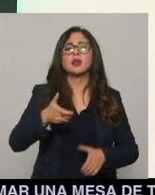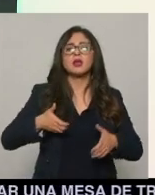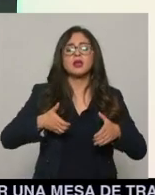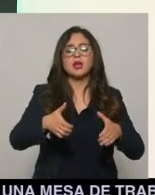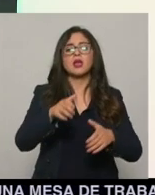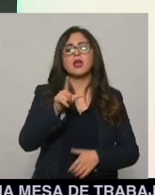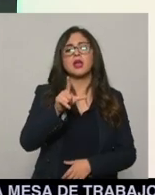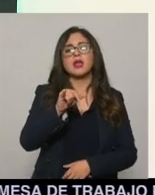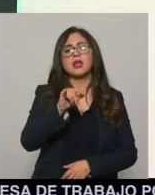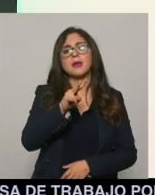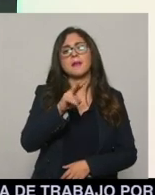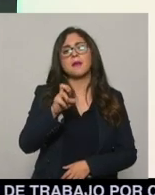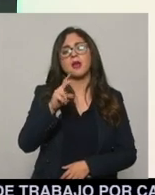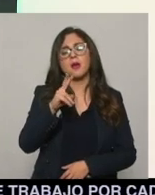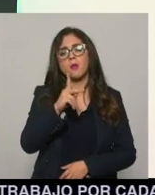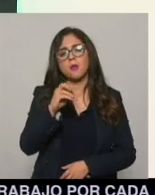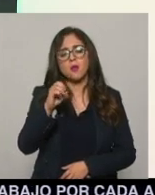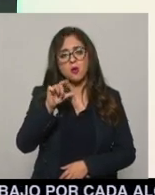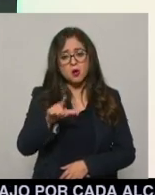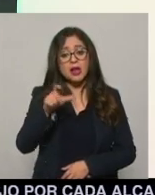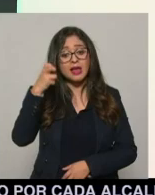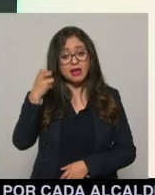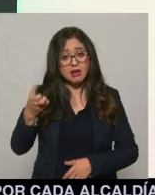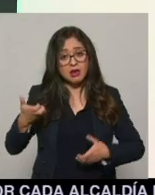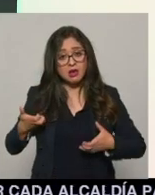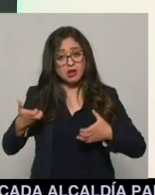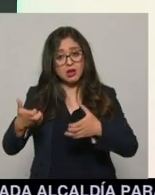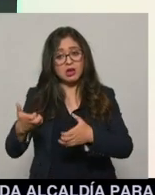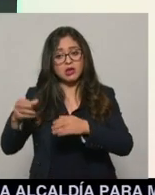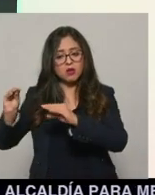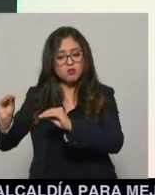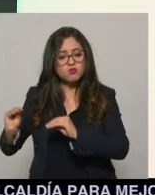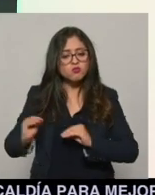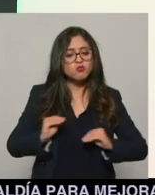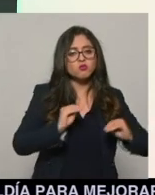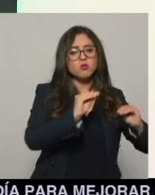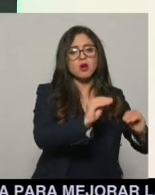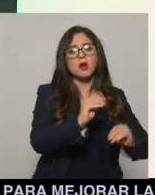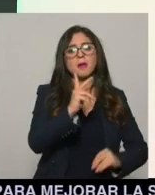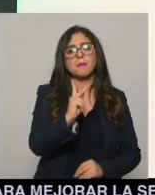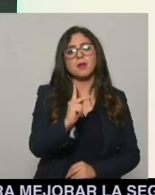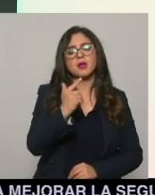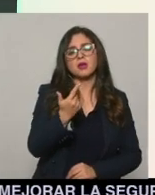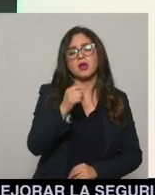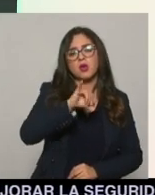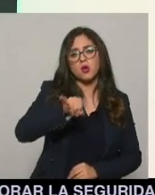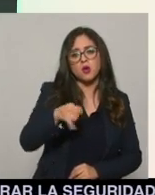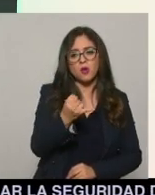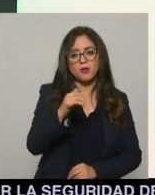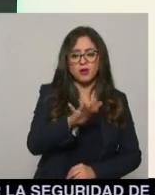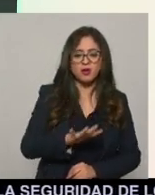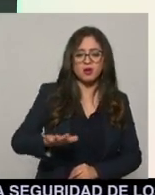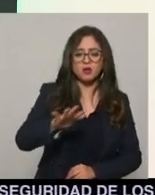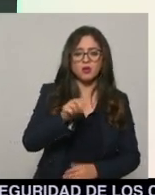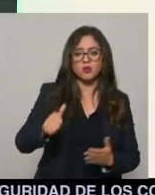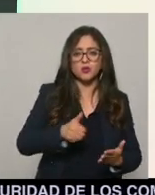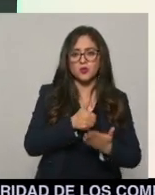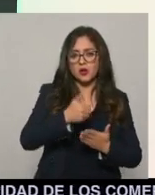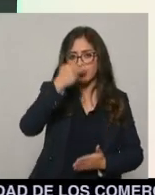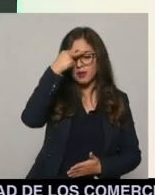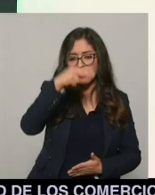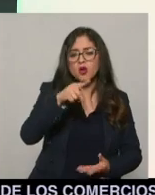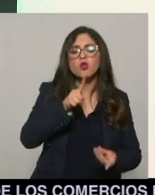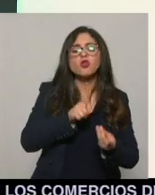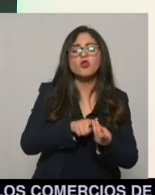Liverpool 136, para después movernos a la Procuraduría General de Justicia de la Ciudad de México, que está